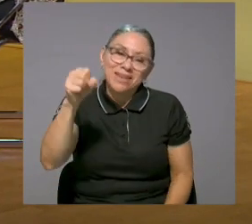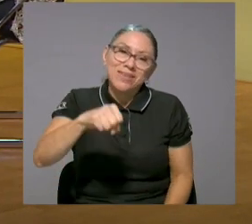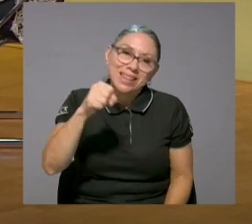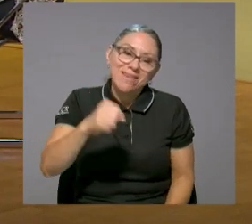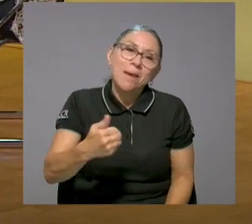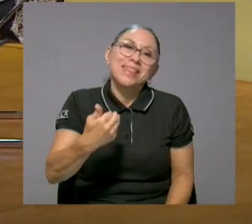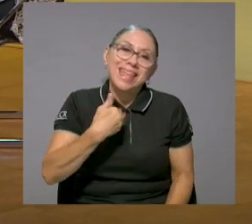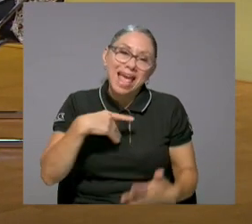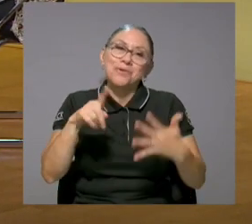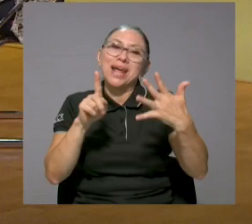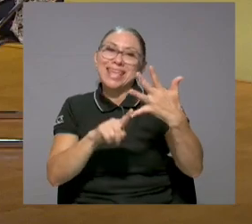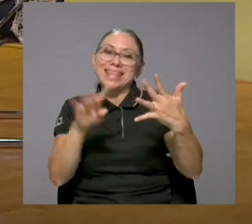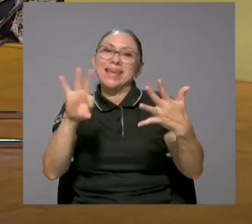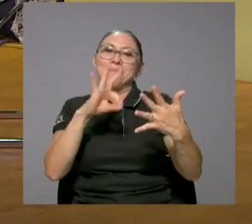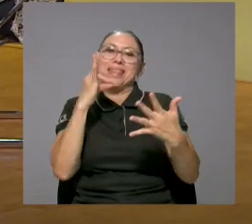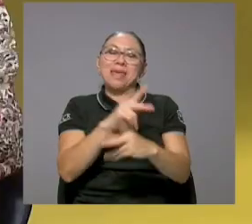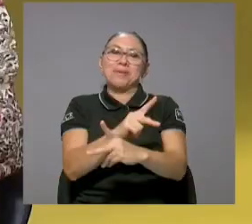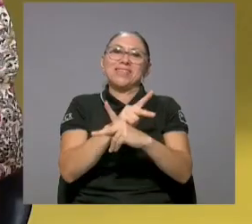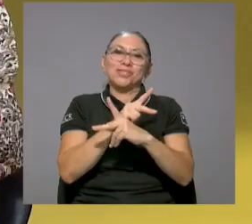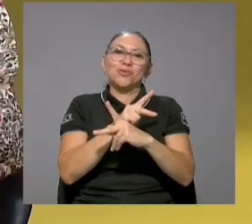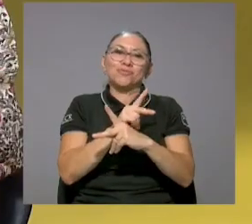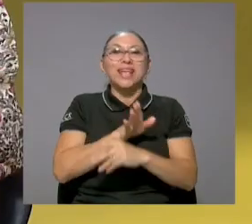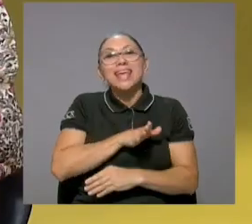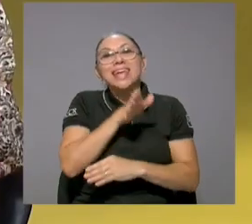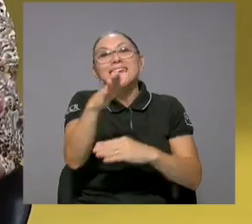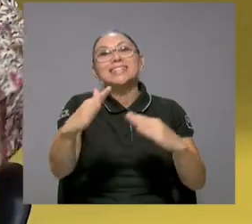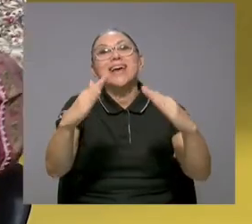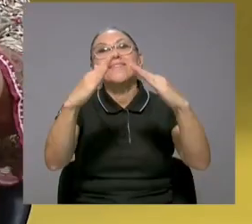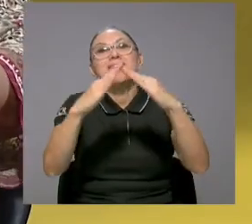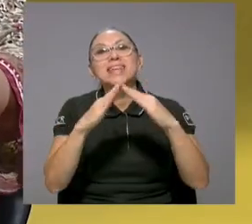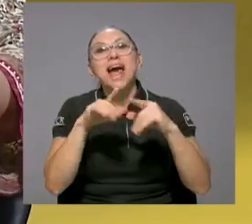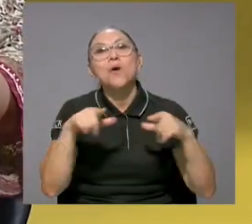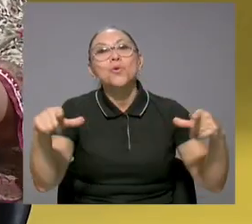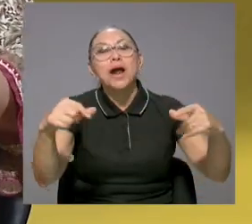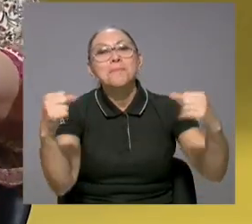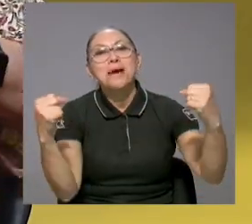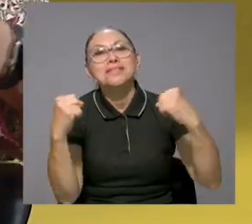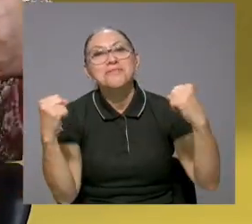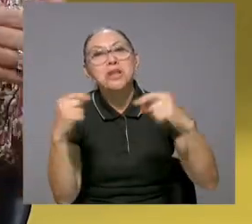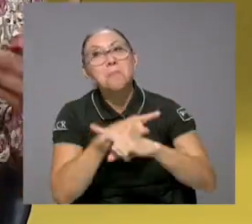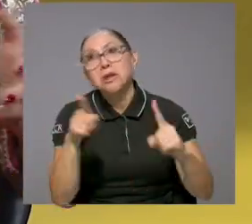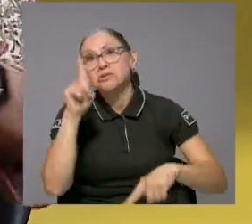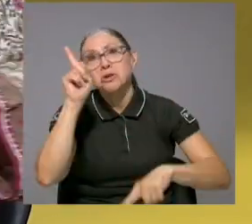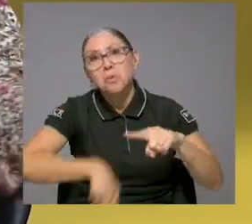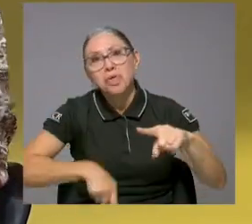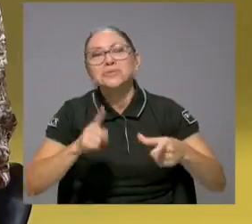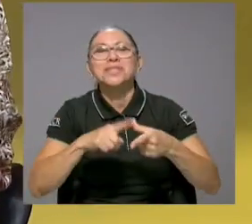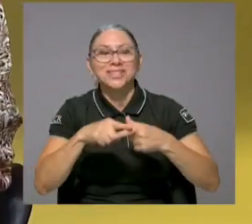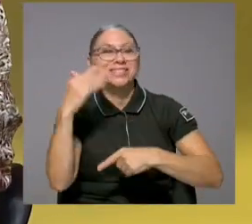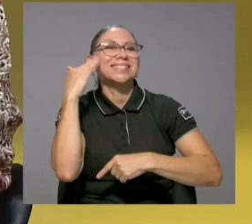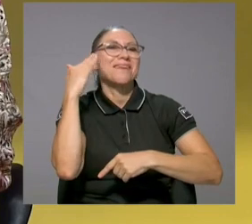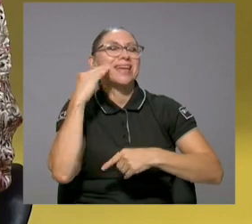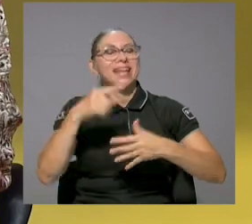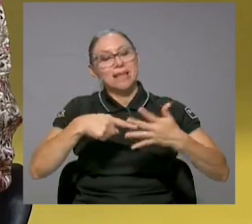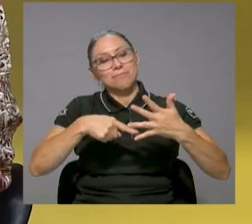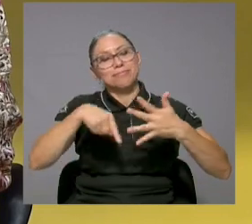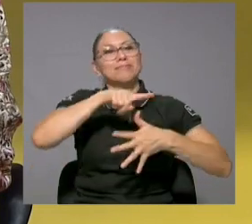una quinta medida de prevención, que es irse a vivir a otro lugar más frío, pero si no tenemos esa opción, pues saber que contamos con las otras.